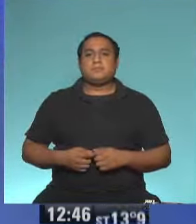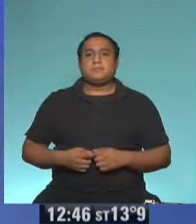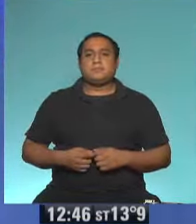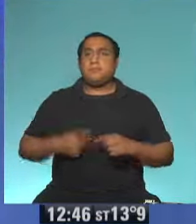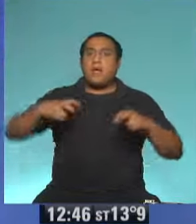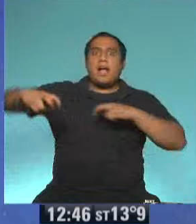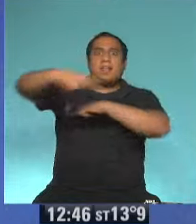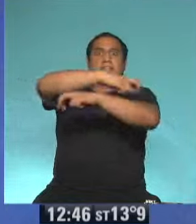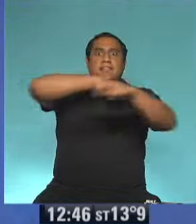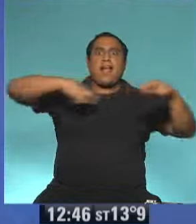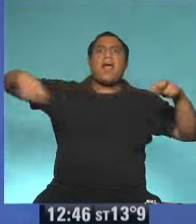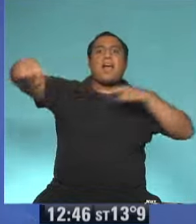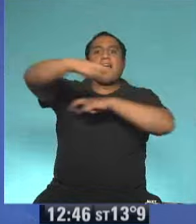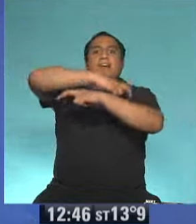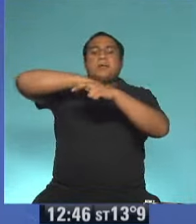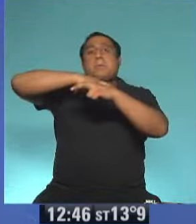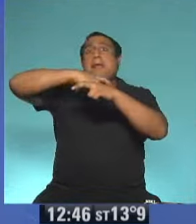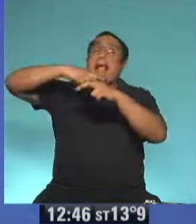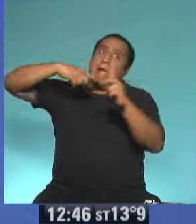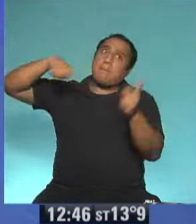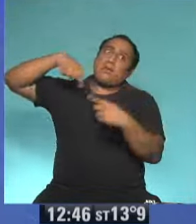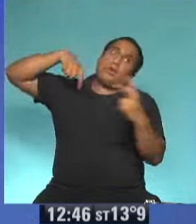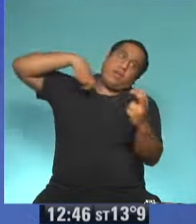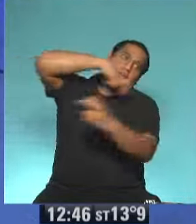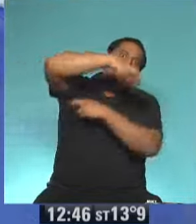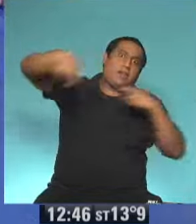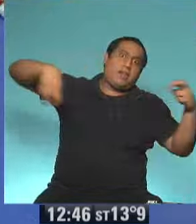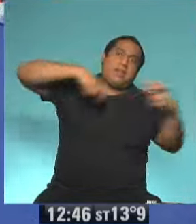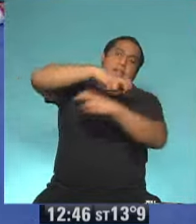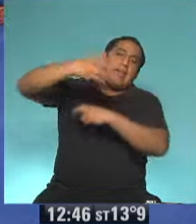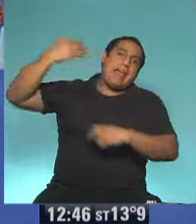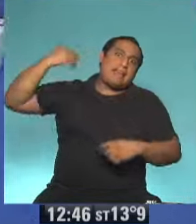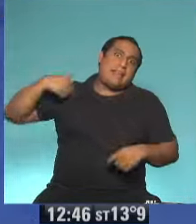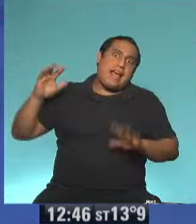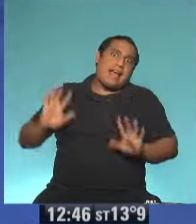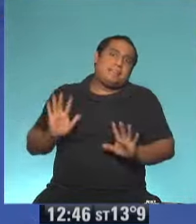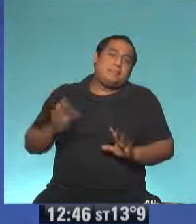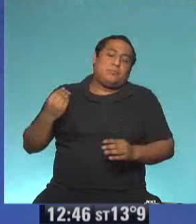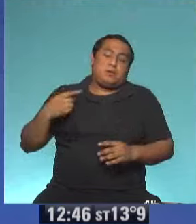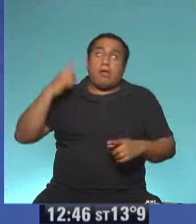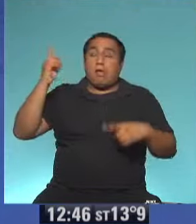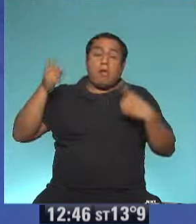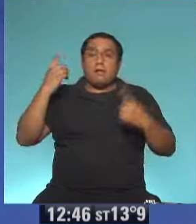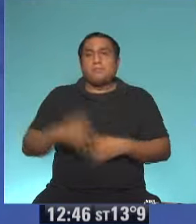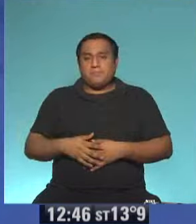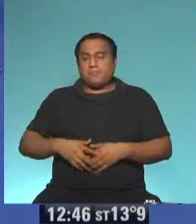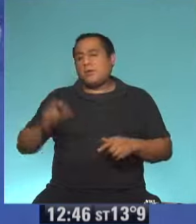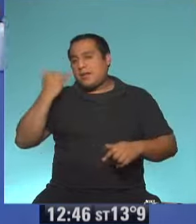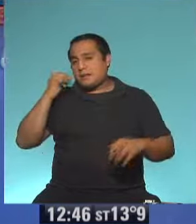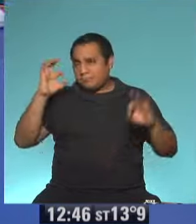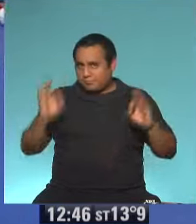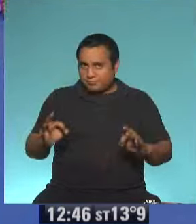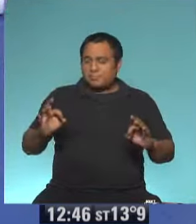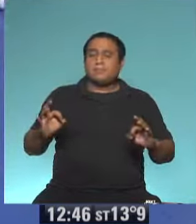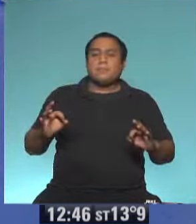¿puede cambiar? Sí, puede cambiar de vuelta, le decía al calecitero. Muy bien, y nos quedamos acá con nuestro distanciamiento, por favor. Sí. Entonces vamos